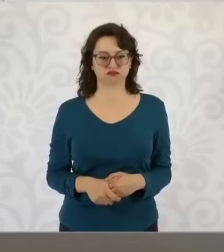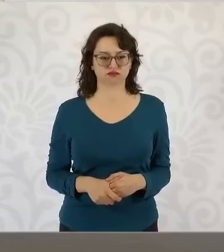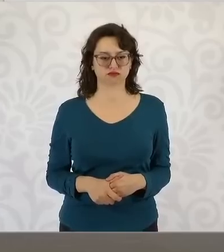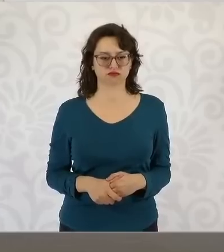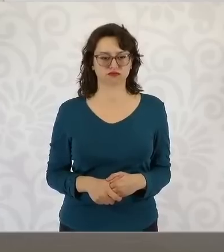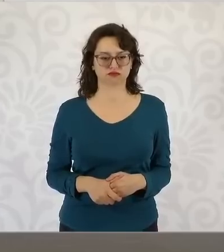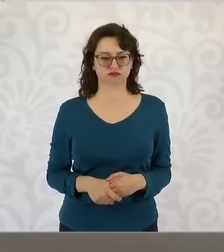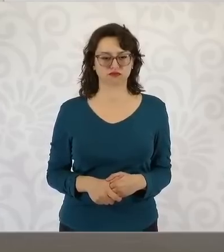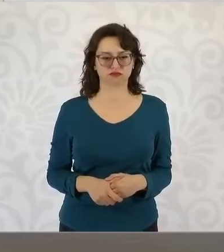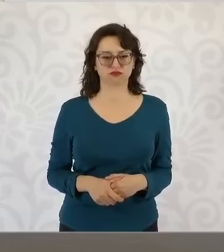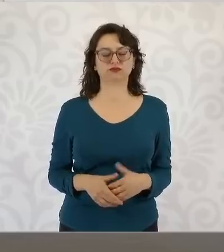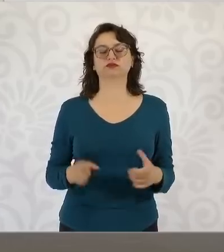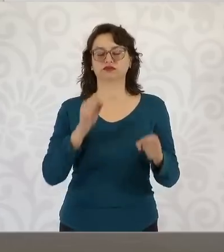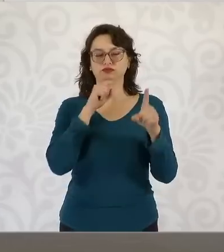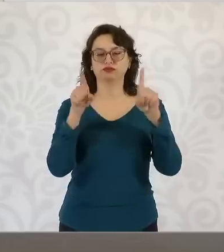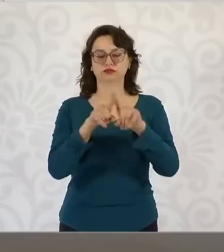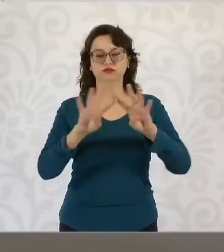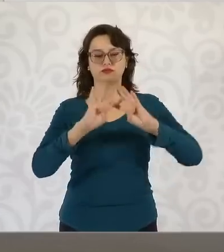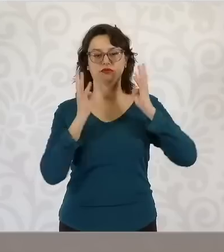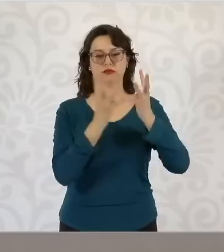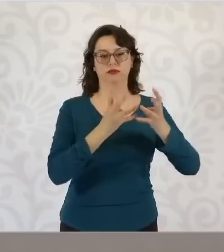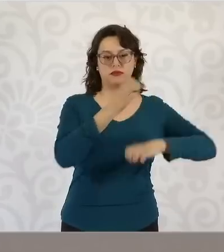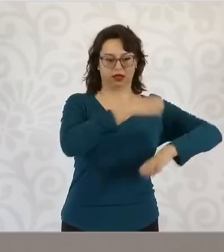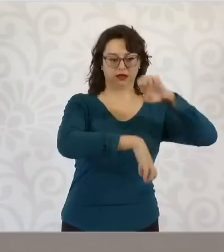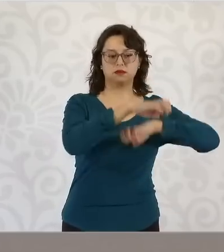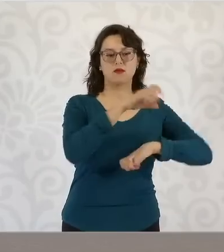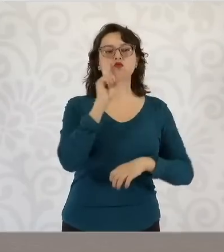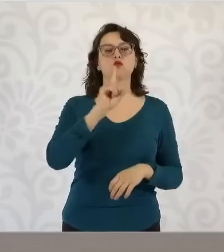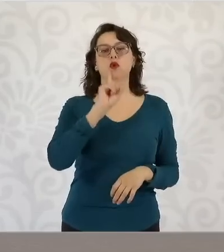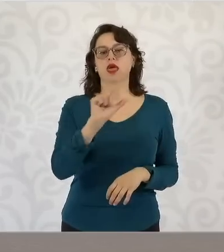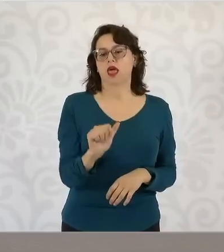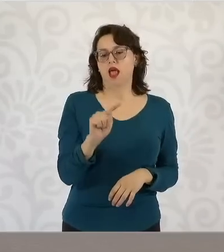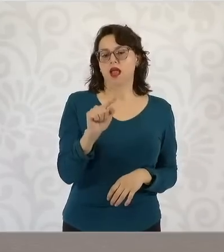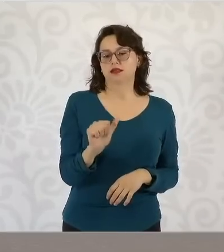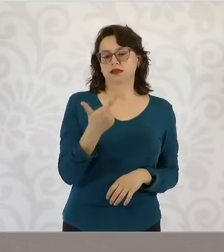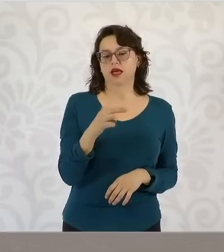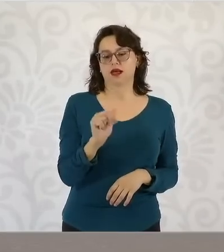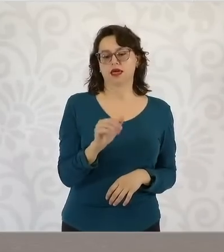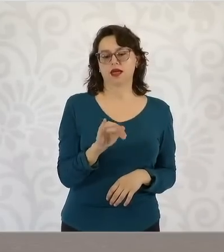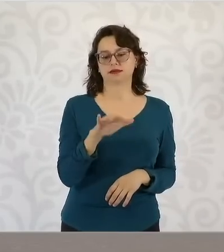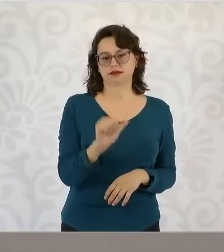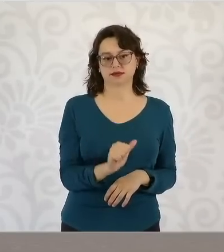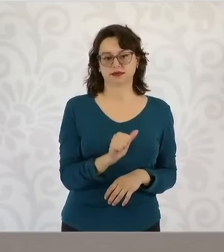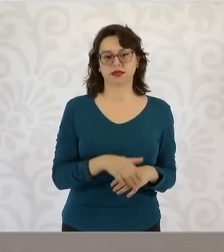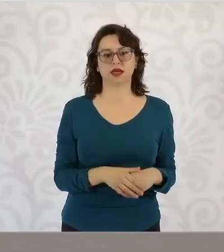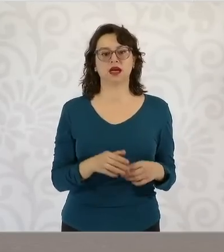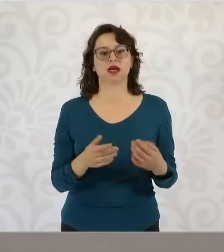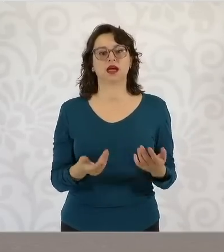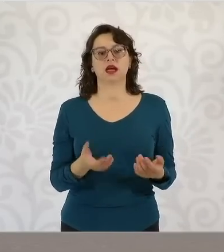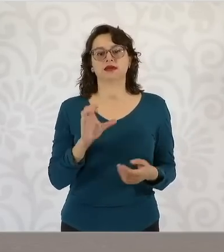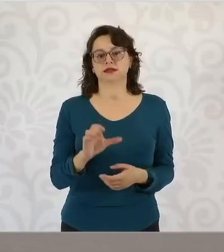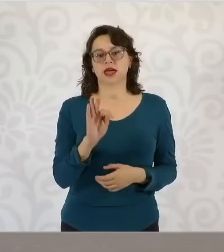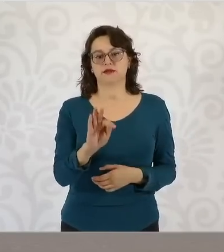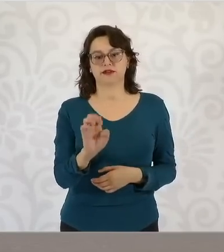Desarrollo Económico que coordina Altagracia, que, bueno, pues tiene mucho que decir sobre inversiones. La Comisión Federal de Electricidad y